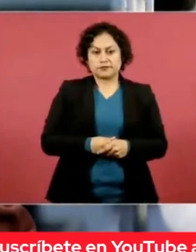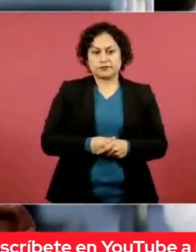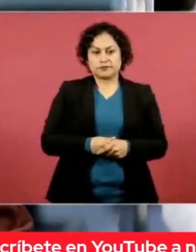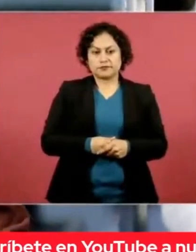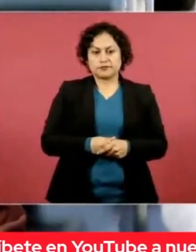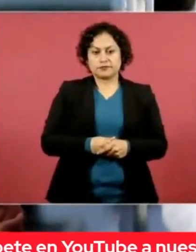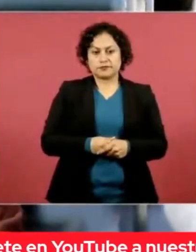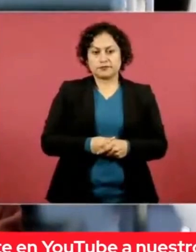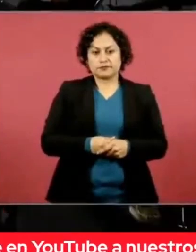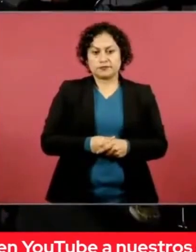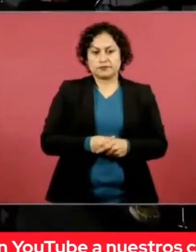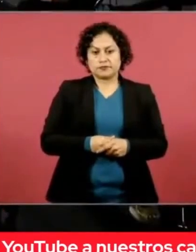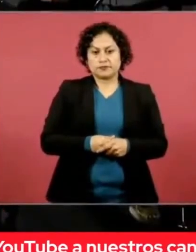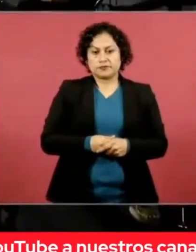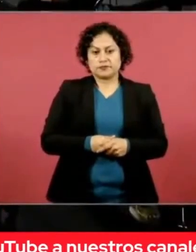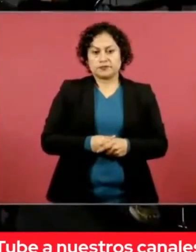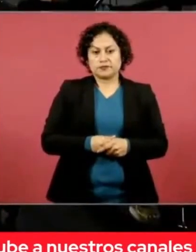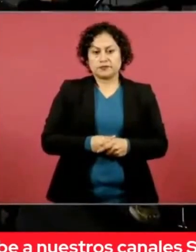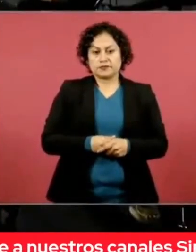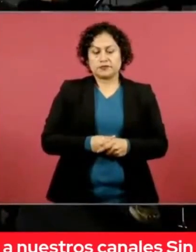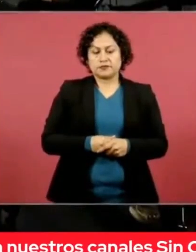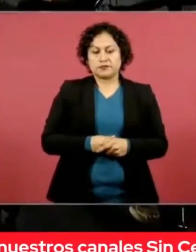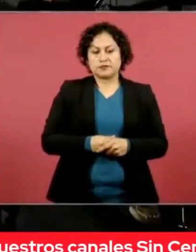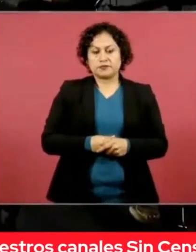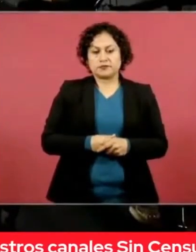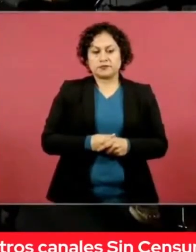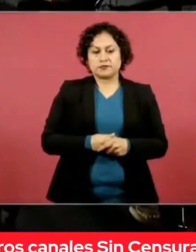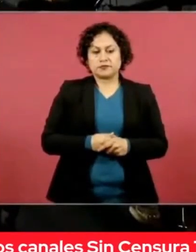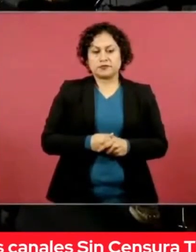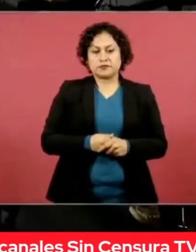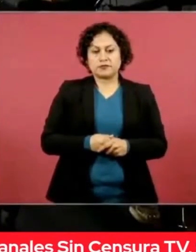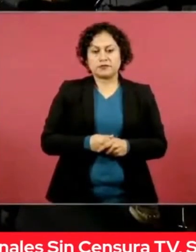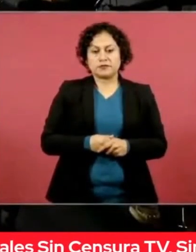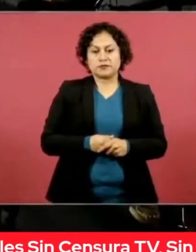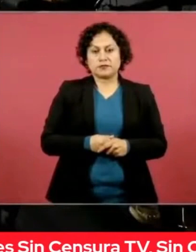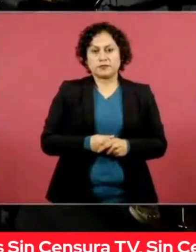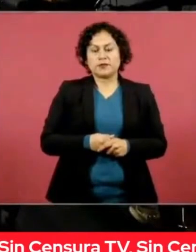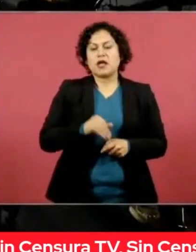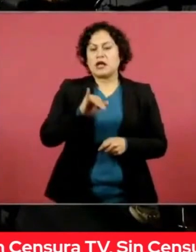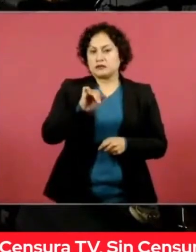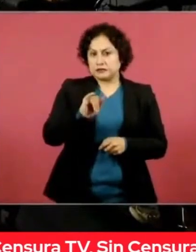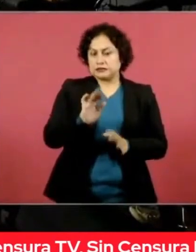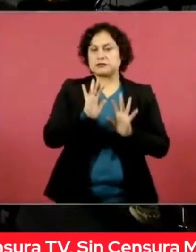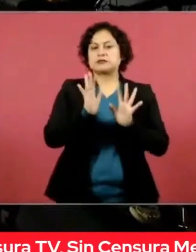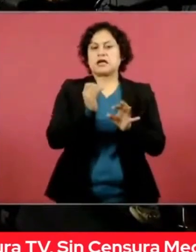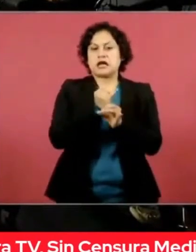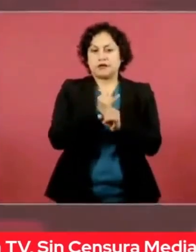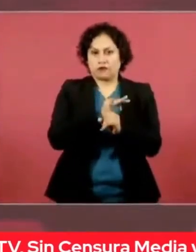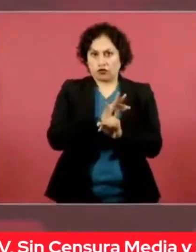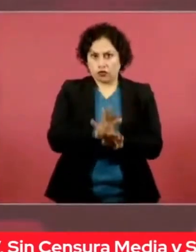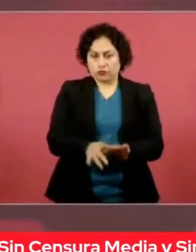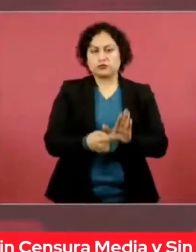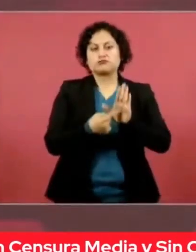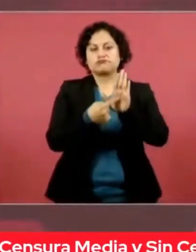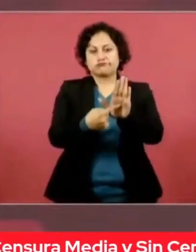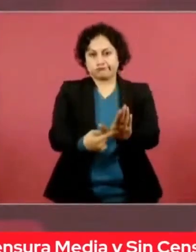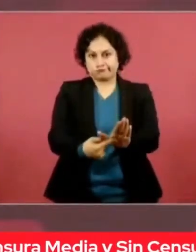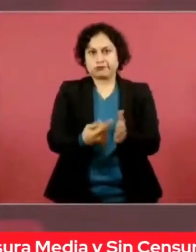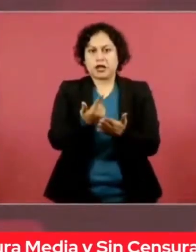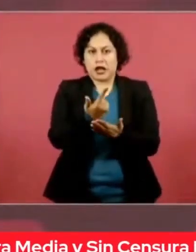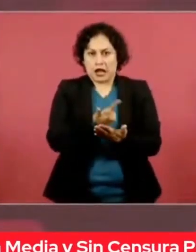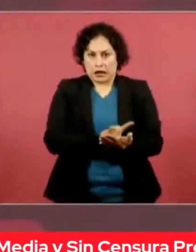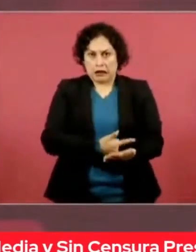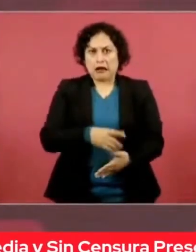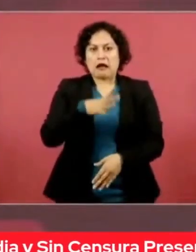está informando y hay este una relación pero tenemos de parte de